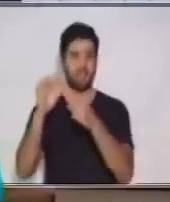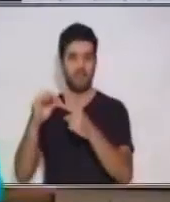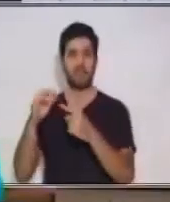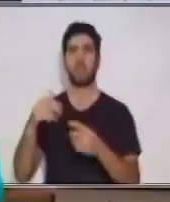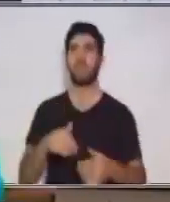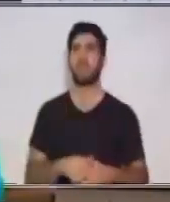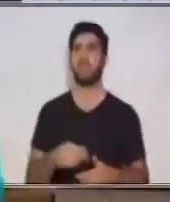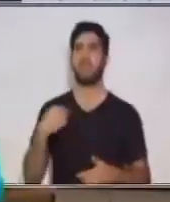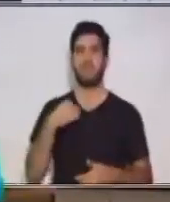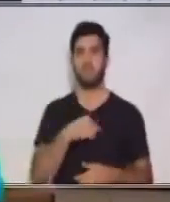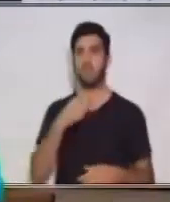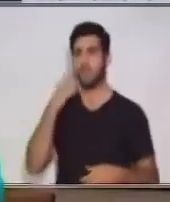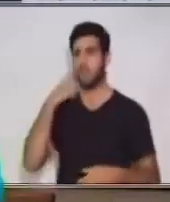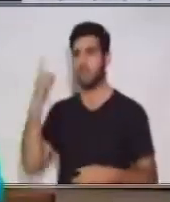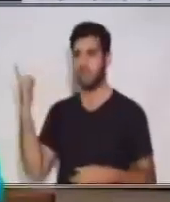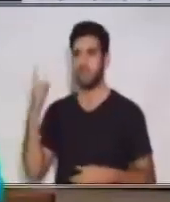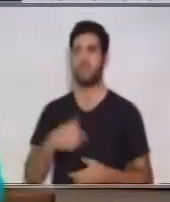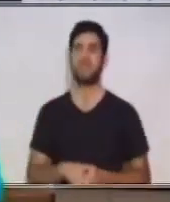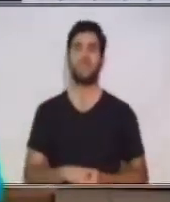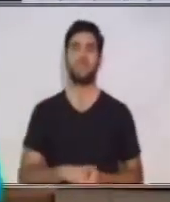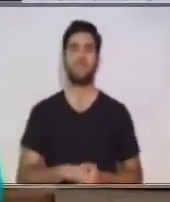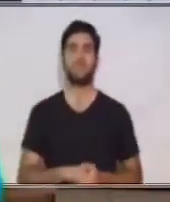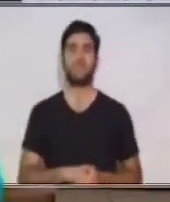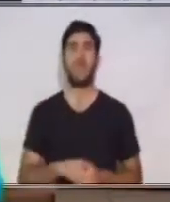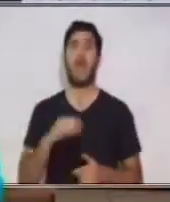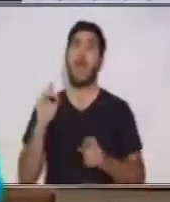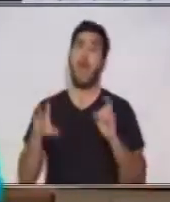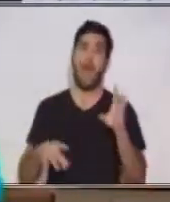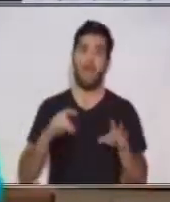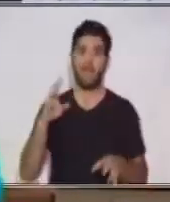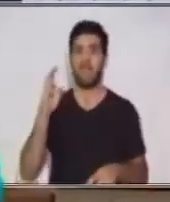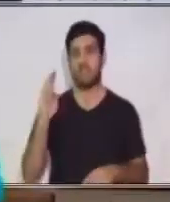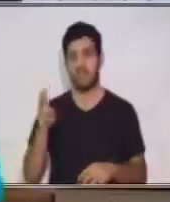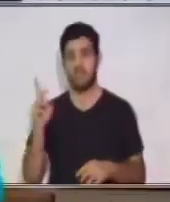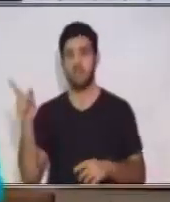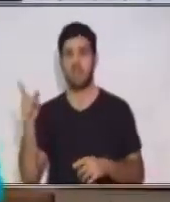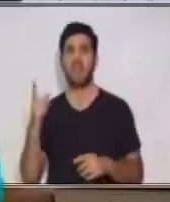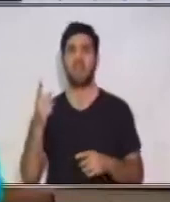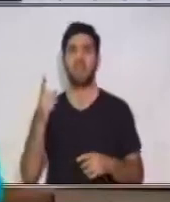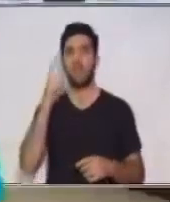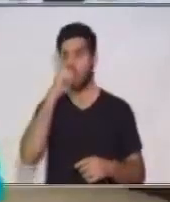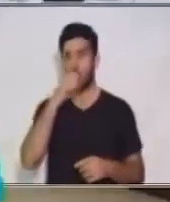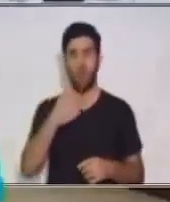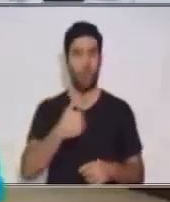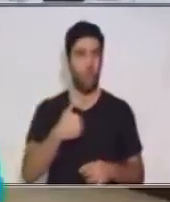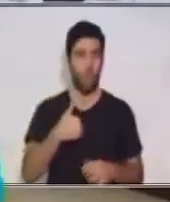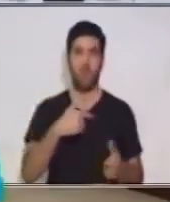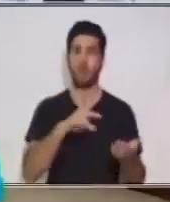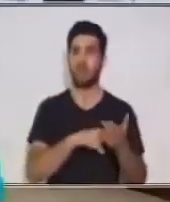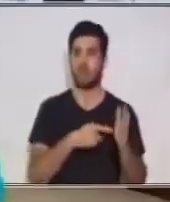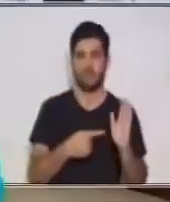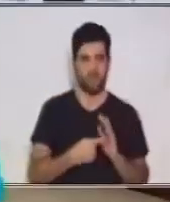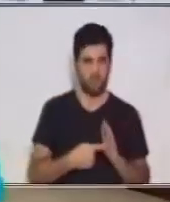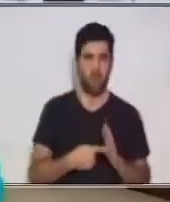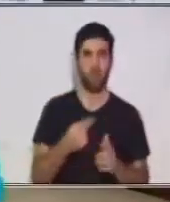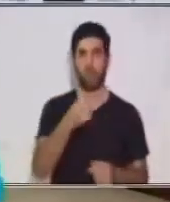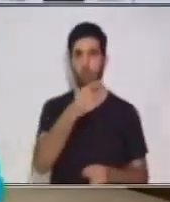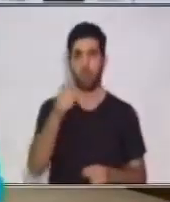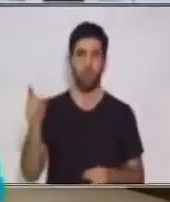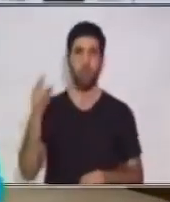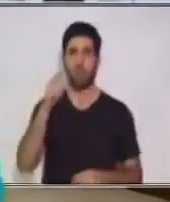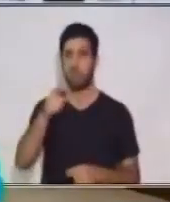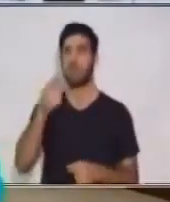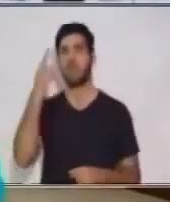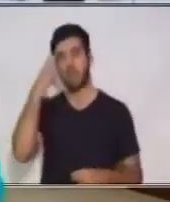primeramente al adverbio. Entonces, casi siempre van a carecer de significados, pero nosotros lo vamos a poder identificar ya